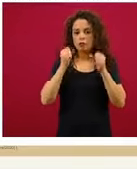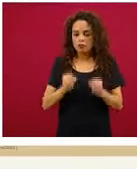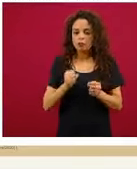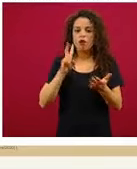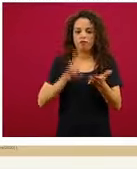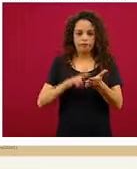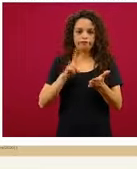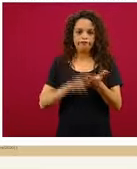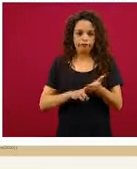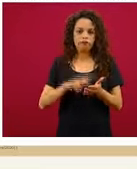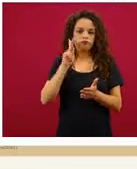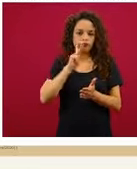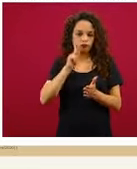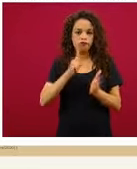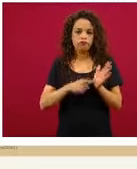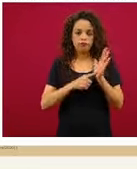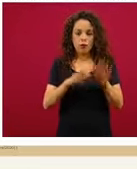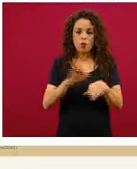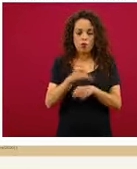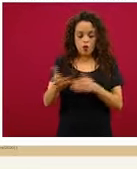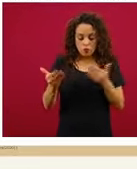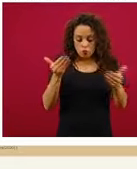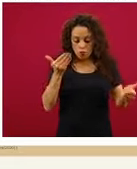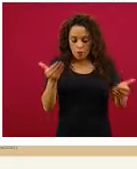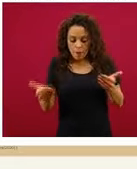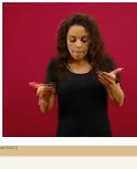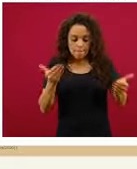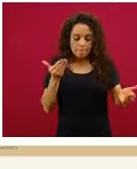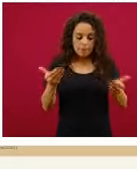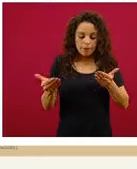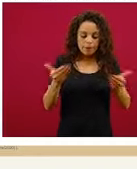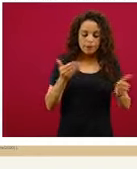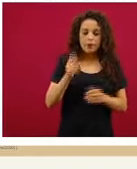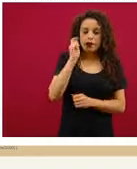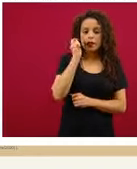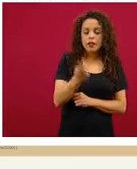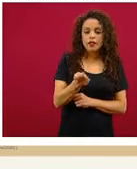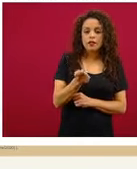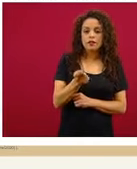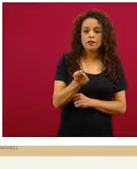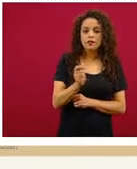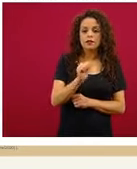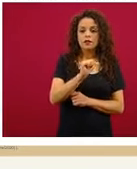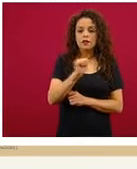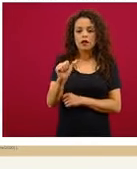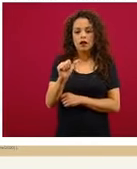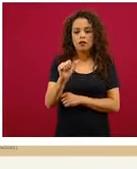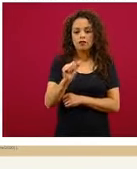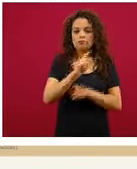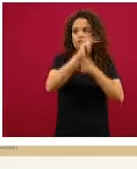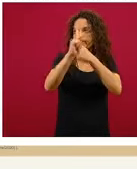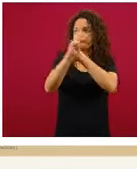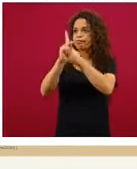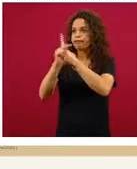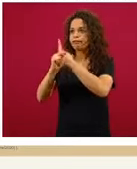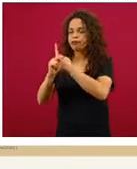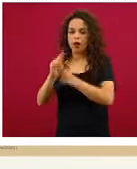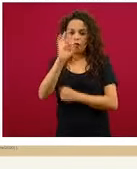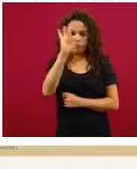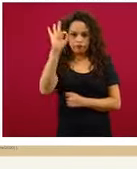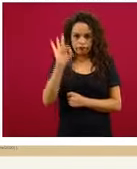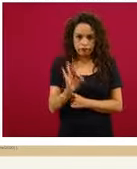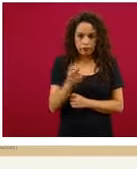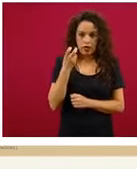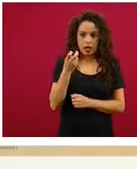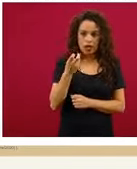válida, cuando precisamente comparamos las tasas entre los países. Estas tasas pueden ser